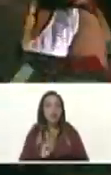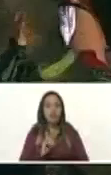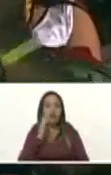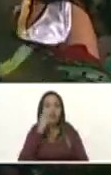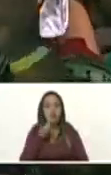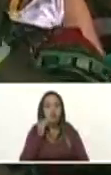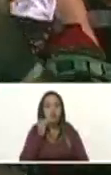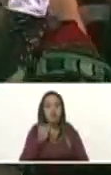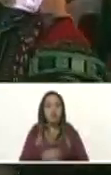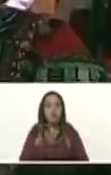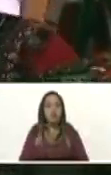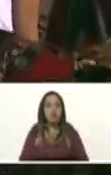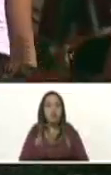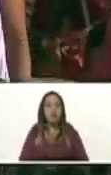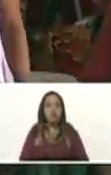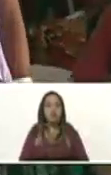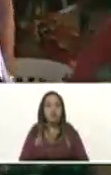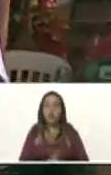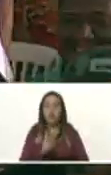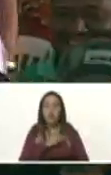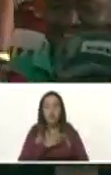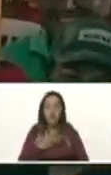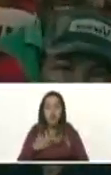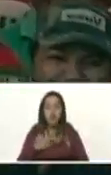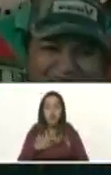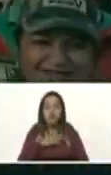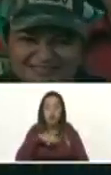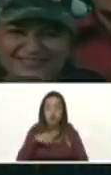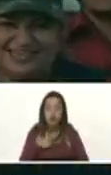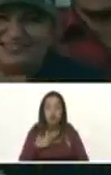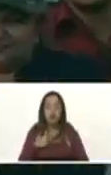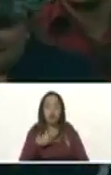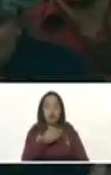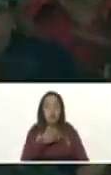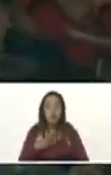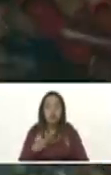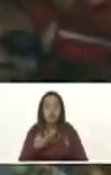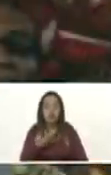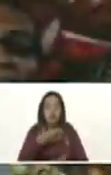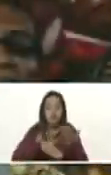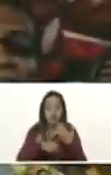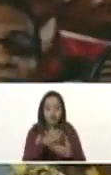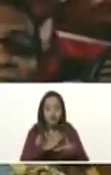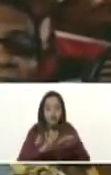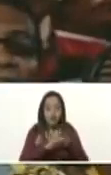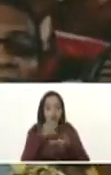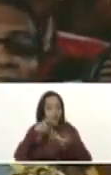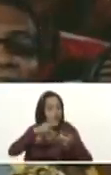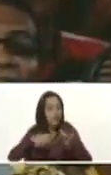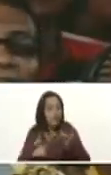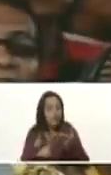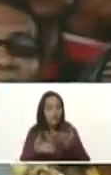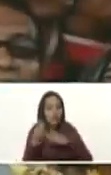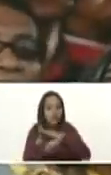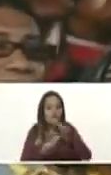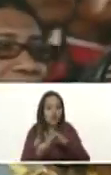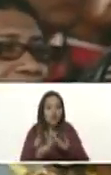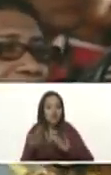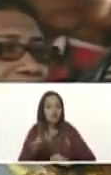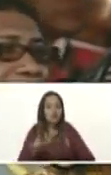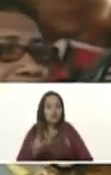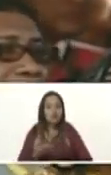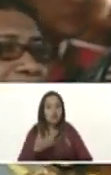de manera decidida a cultivar la unidad reconociendo nuestra diversidad como un principio fundamental para construir un mañana